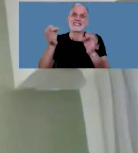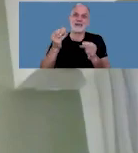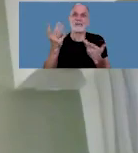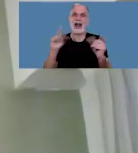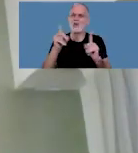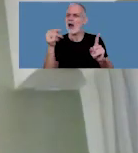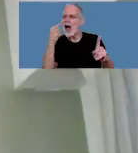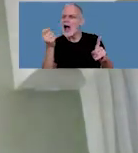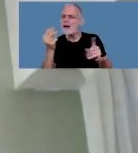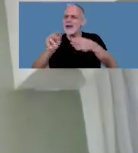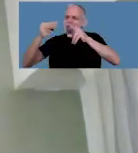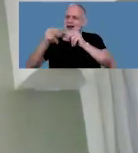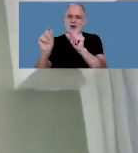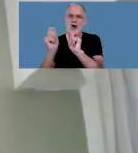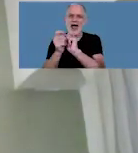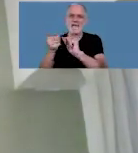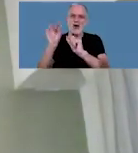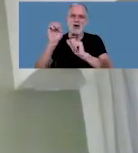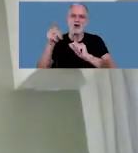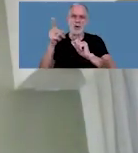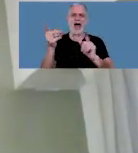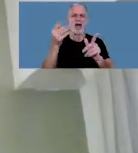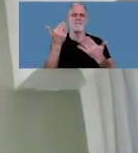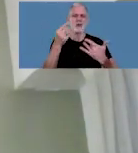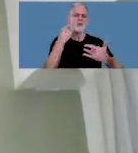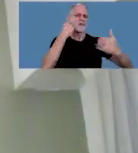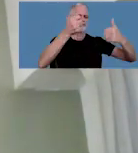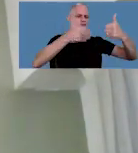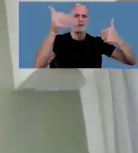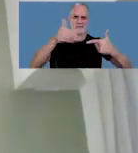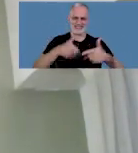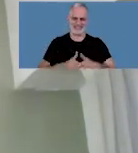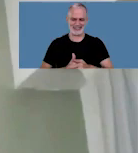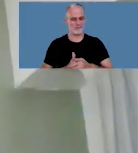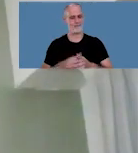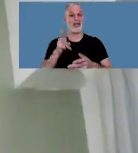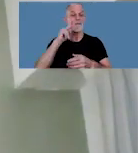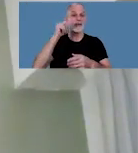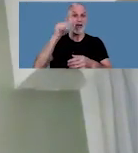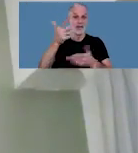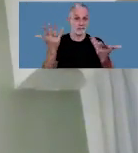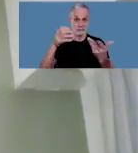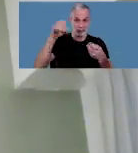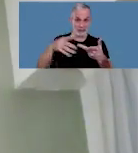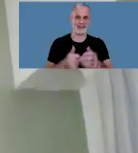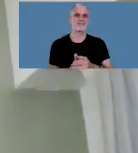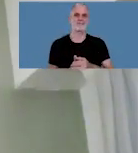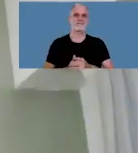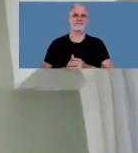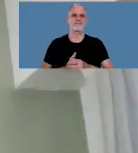podido hacerlo ustedes mismos, el cambio del nombre. Así que, Vivi, si estás por ahí.